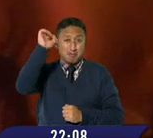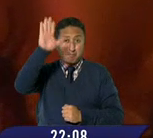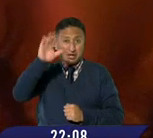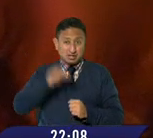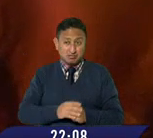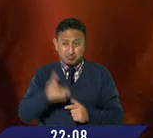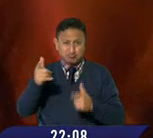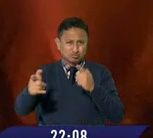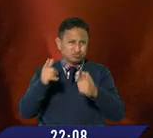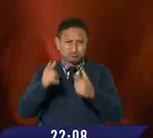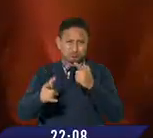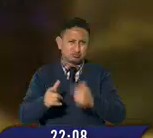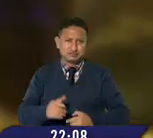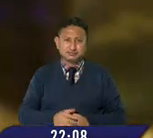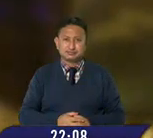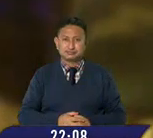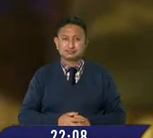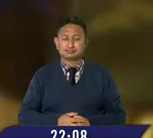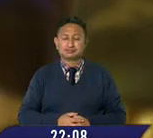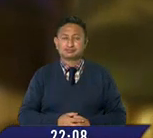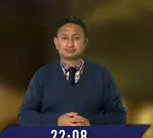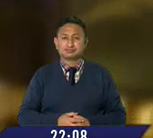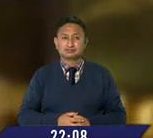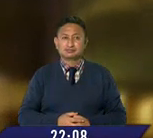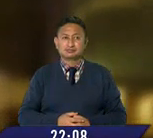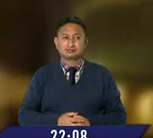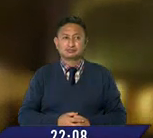real. En Quito informó Iván Casamen.